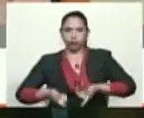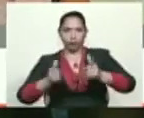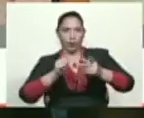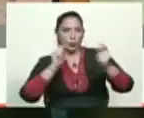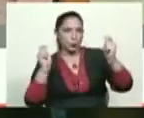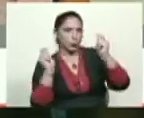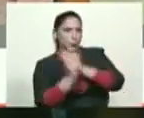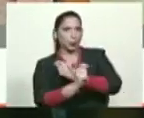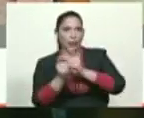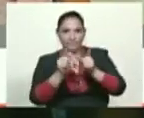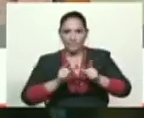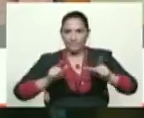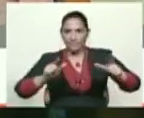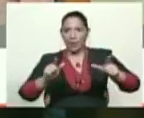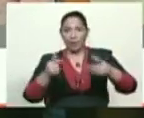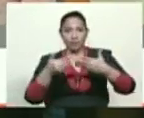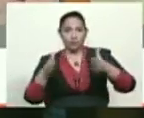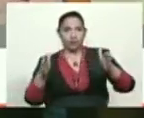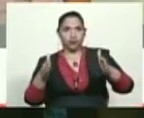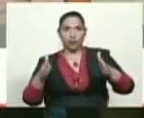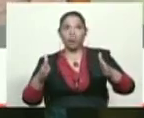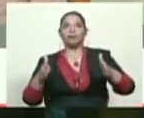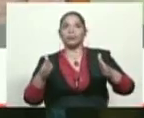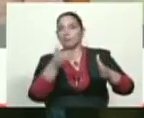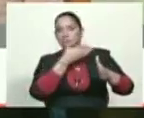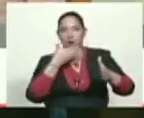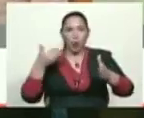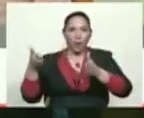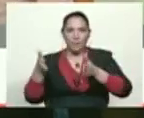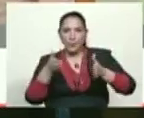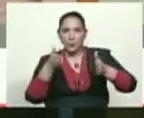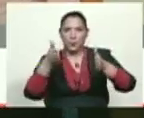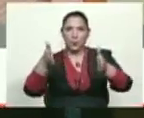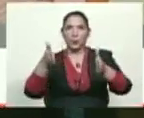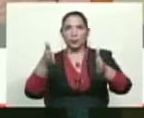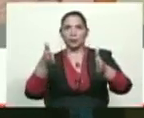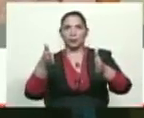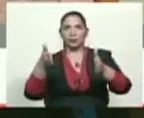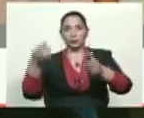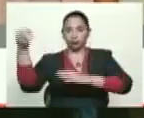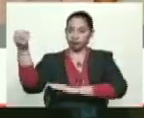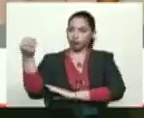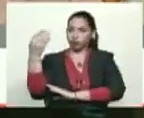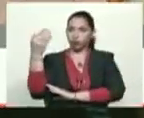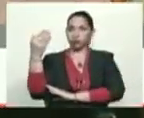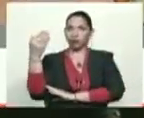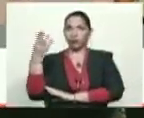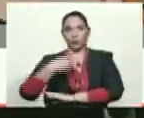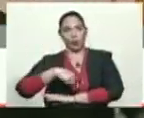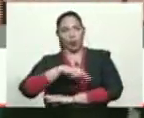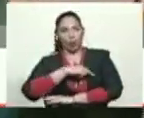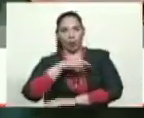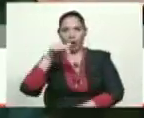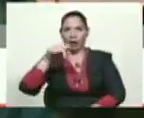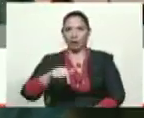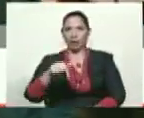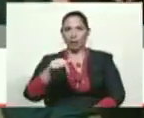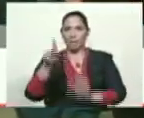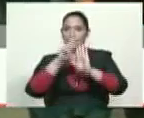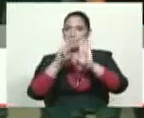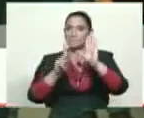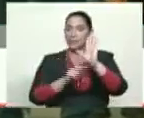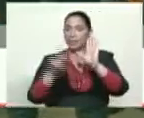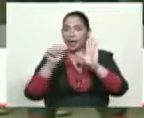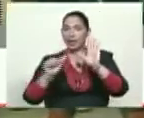los espacios públicos para garantizar mejor vialidad para garantizar alumbrado público y estamos aquí en el parque ayacucho